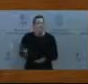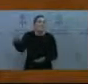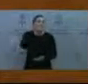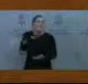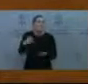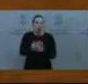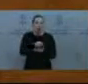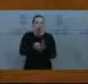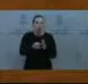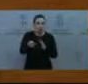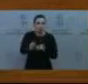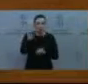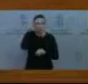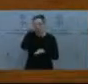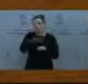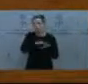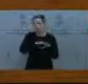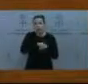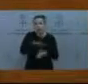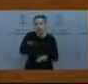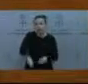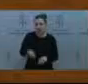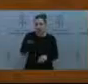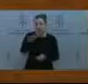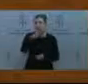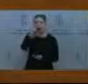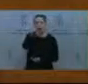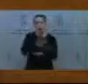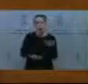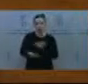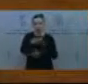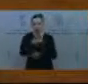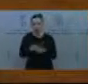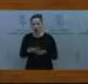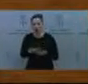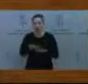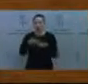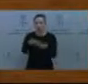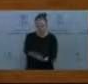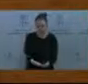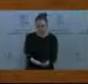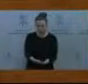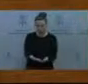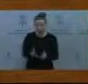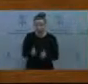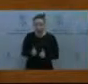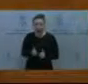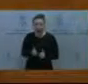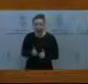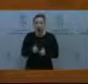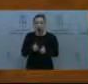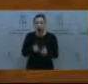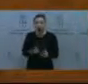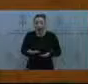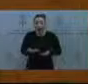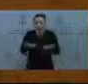fundamental en colaborar, en ayudar, en prestar auxilio a las familias para que puedan compatibilizar, y